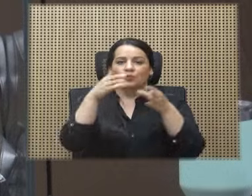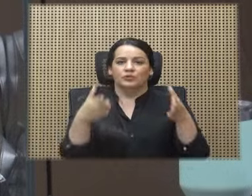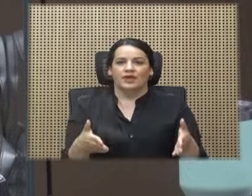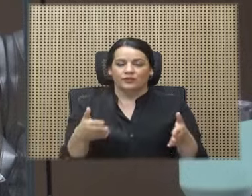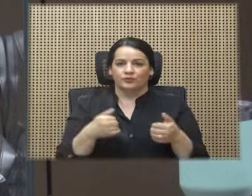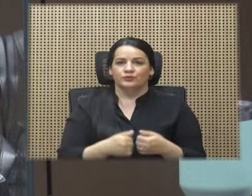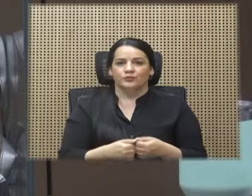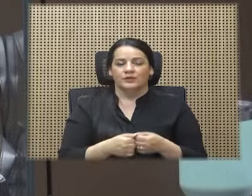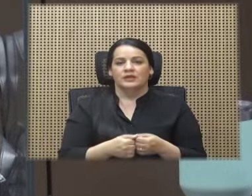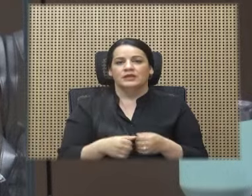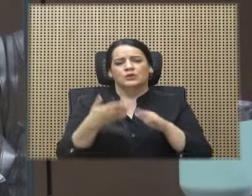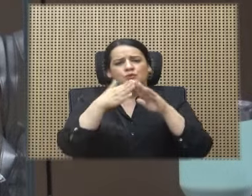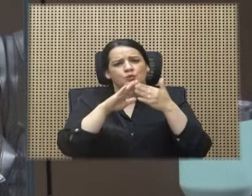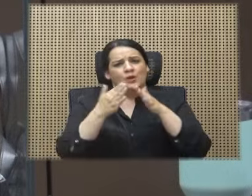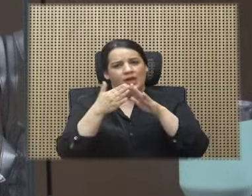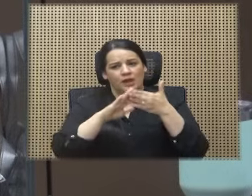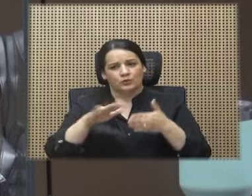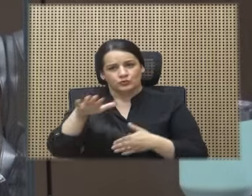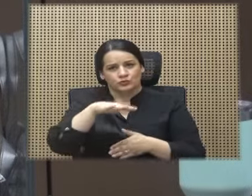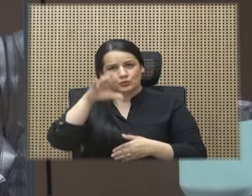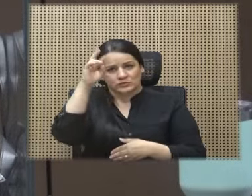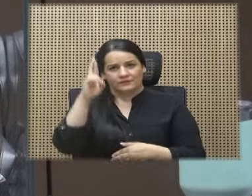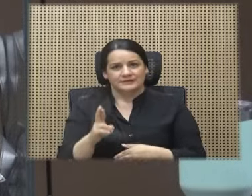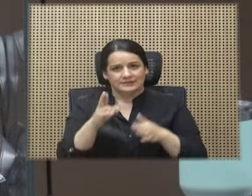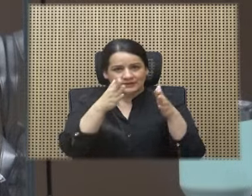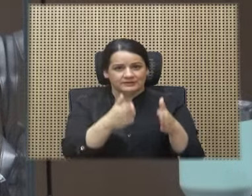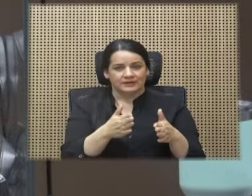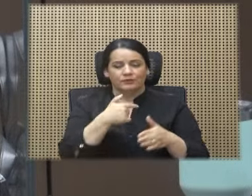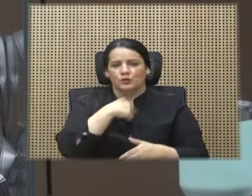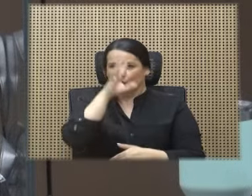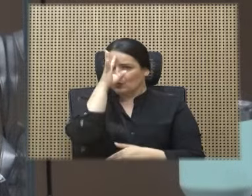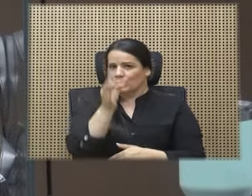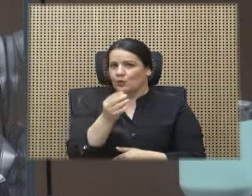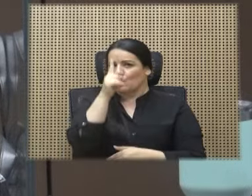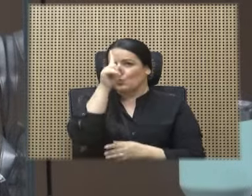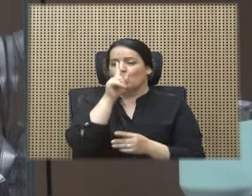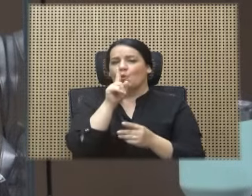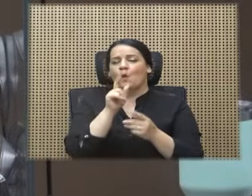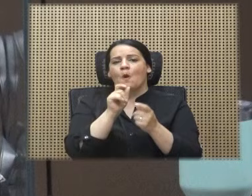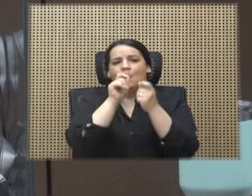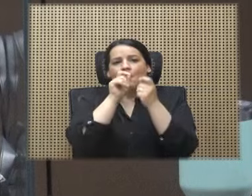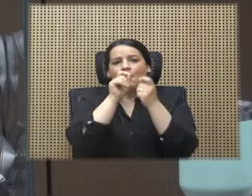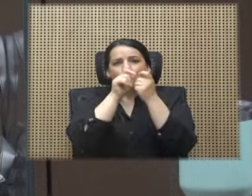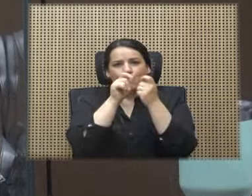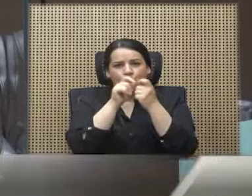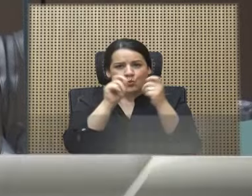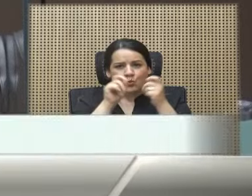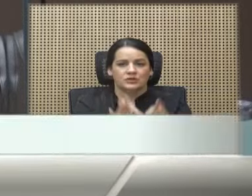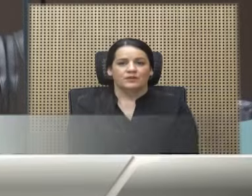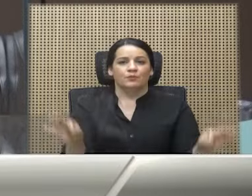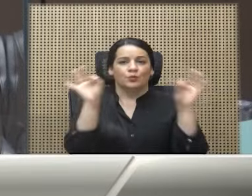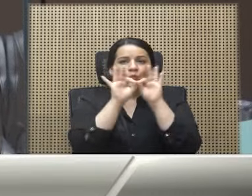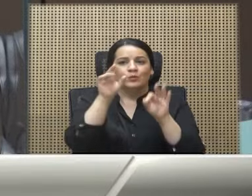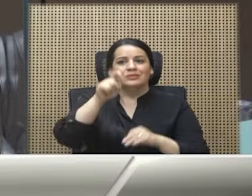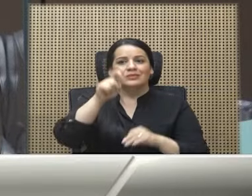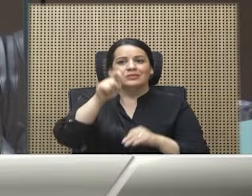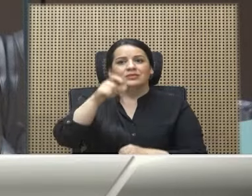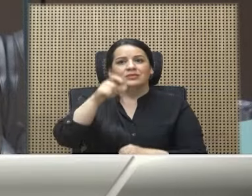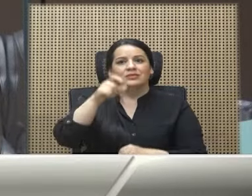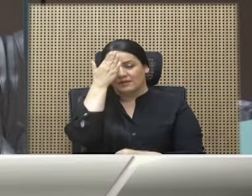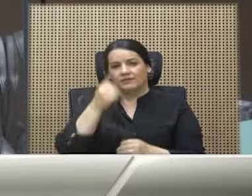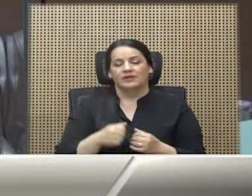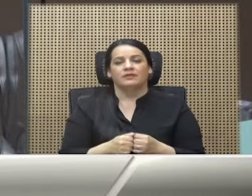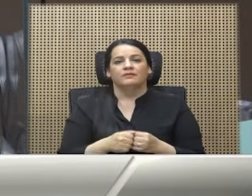iniciativa para luchar contra la violencia que vive el país uno de los puntos esenciales que debemos considerar